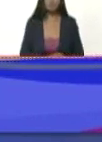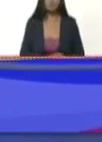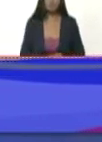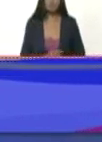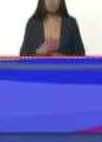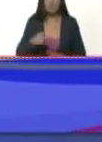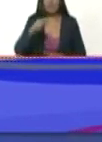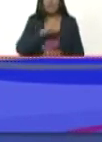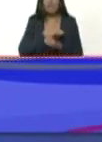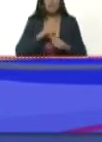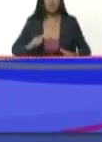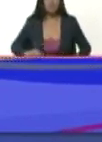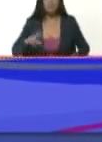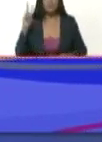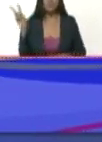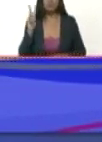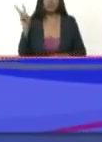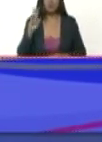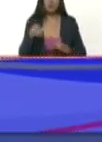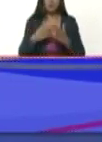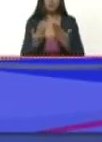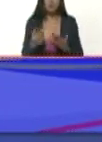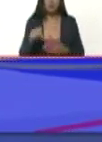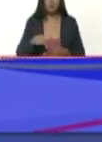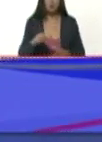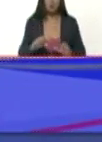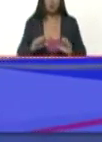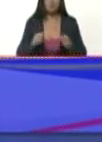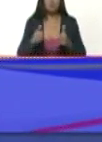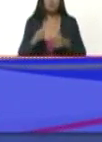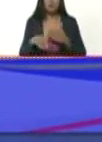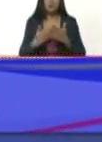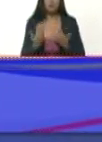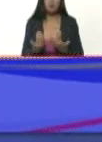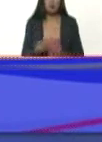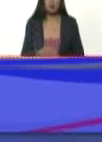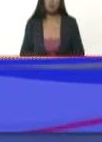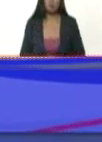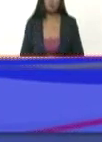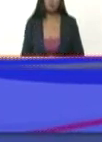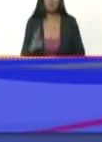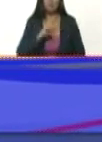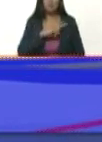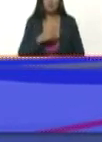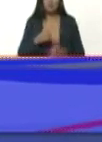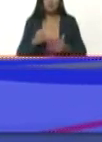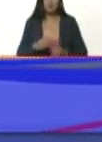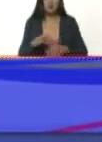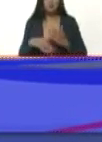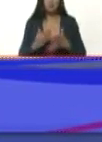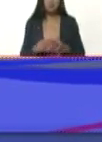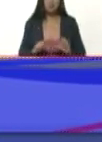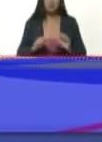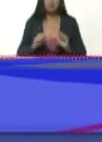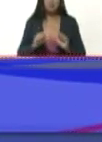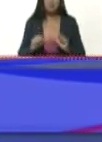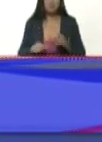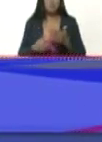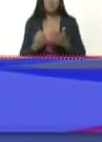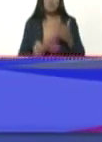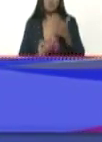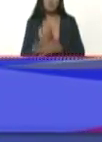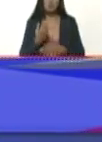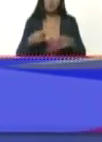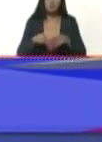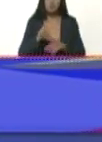ejército venezolano, que es un legado directo de las fuerzas independentistas que entonces pugnaban por la fundación